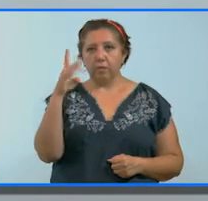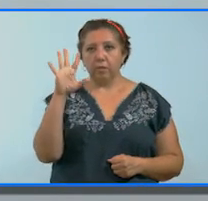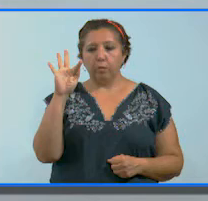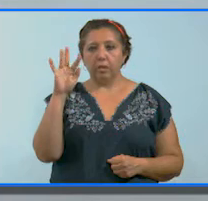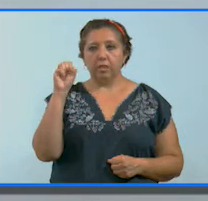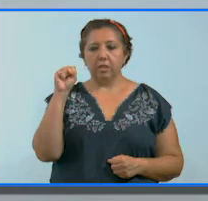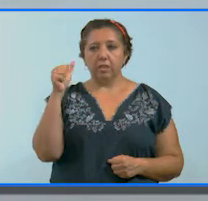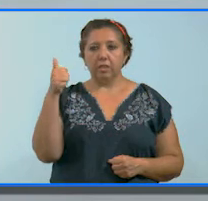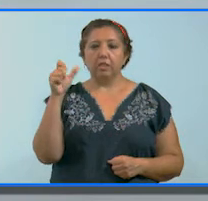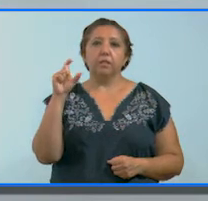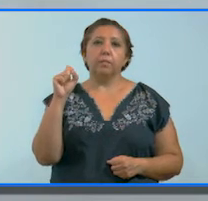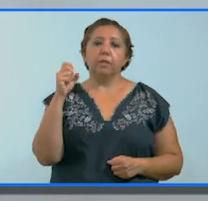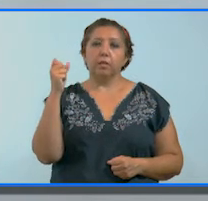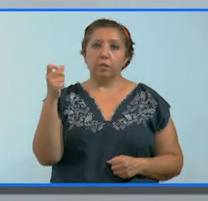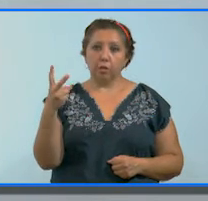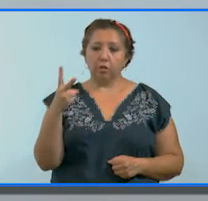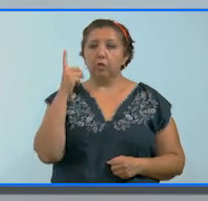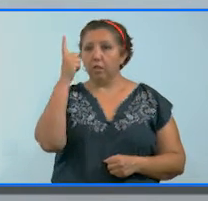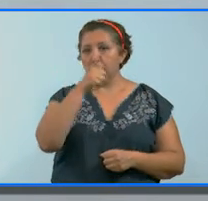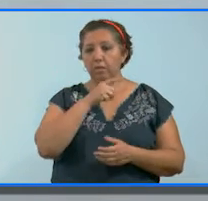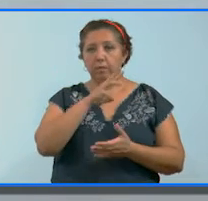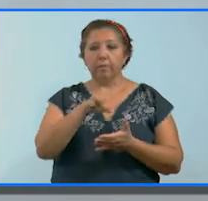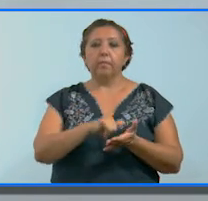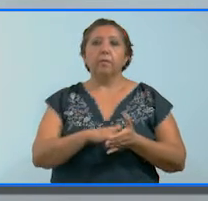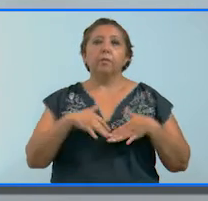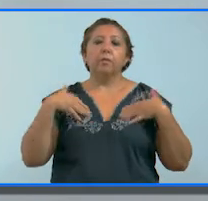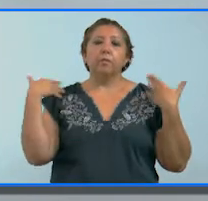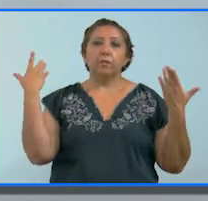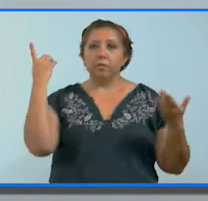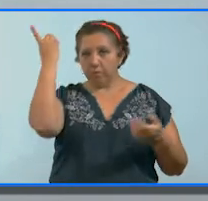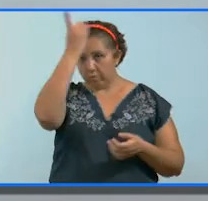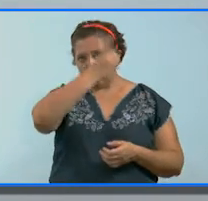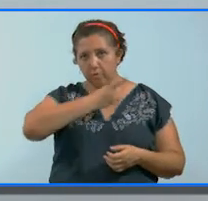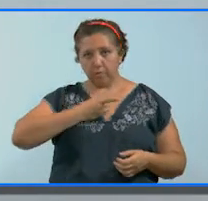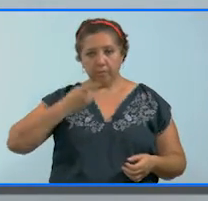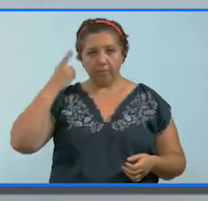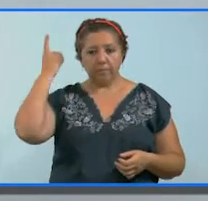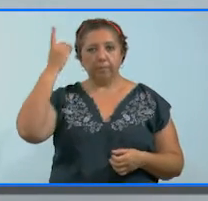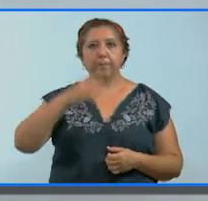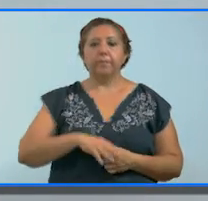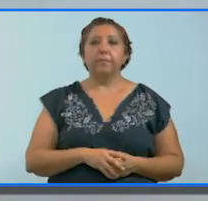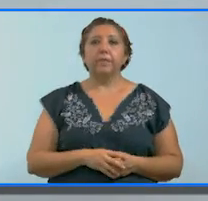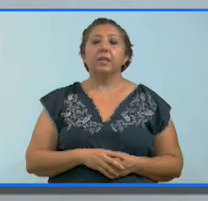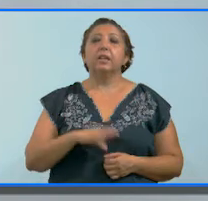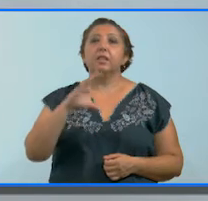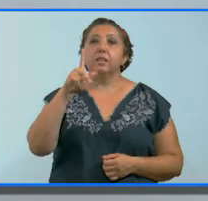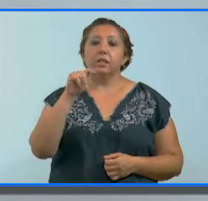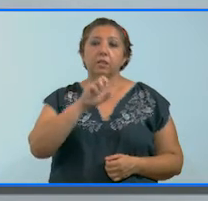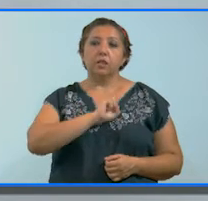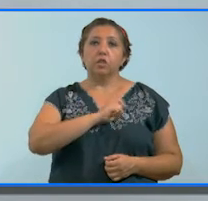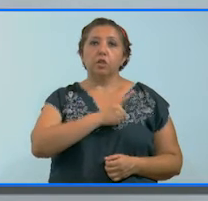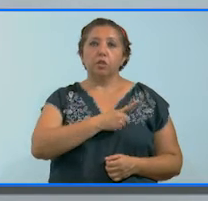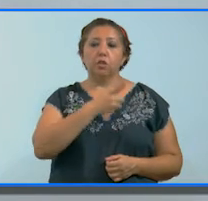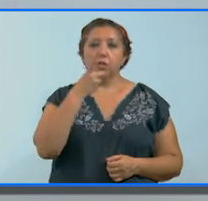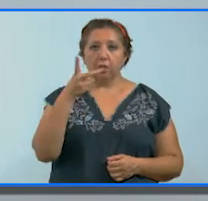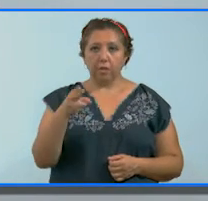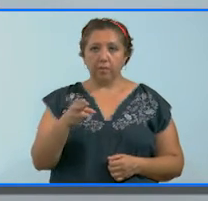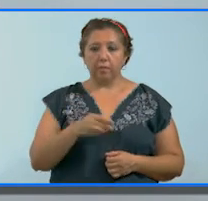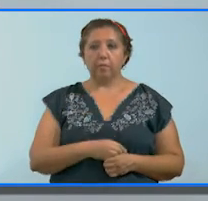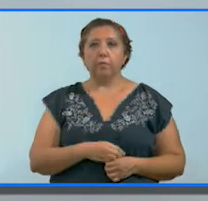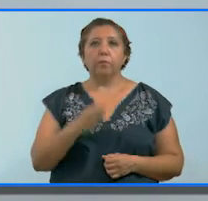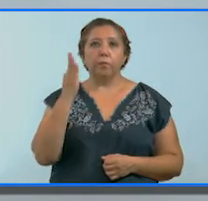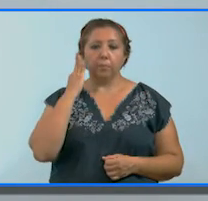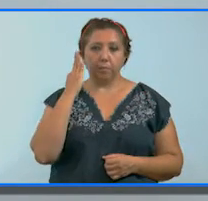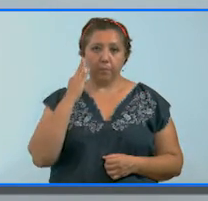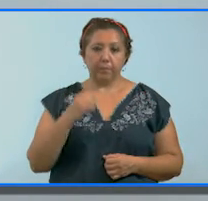40 66 22 en lengua maya ofrece un diagnóstico automatizado el chat de la salud vía la red social de